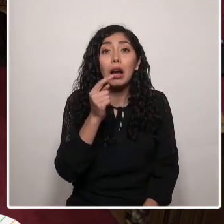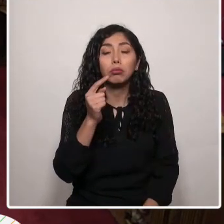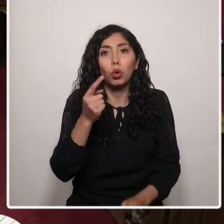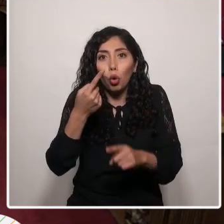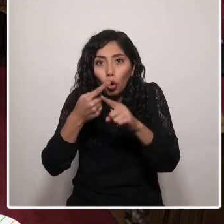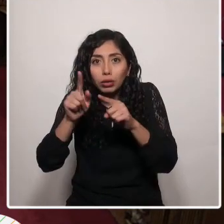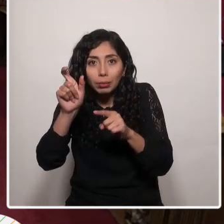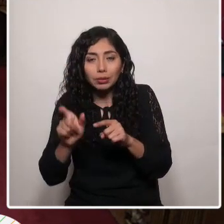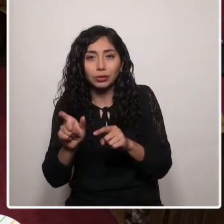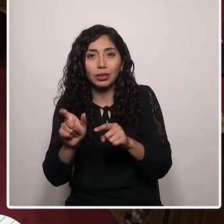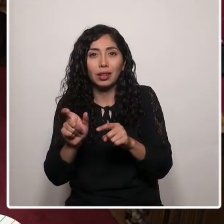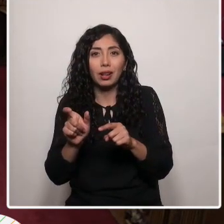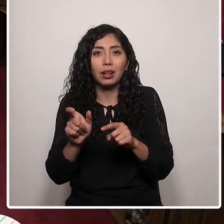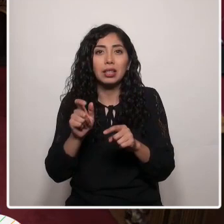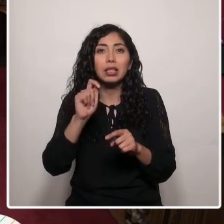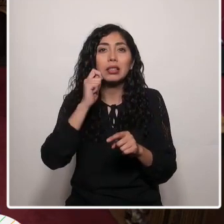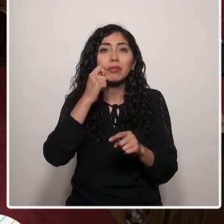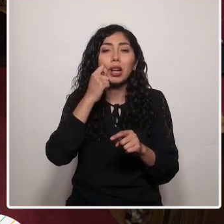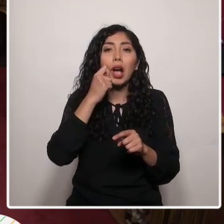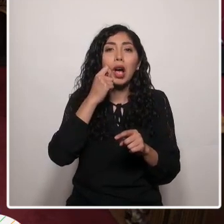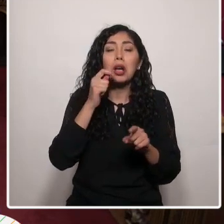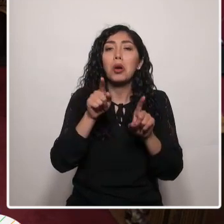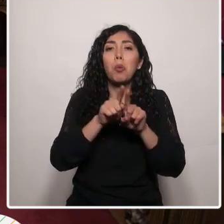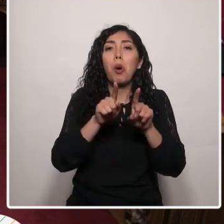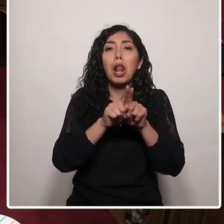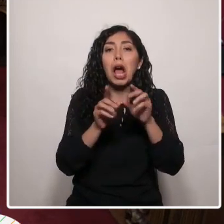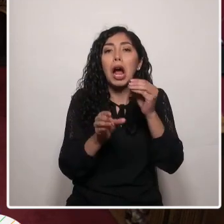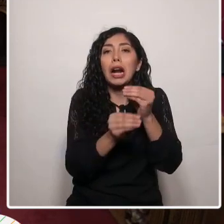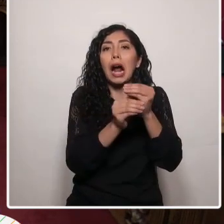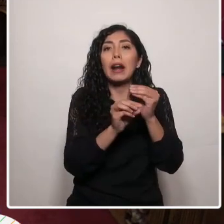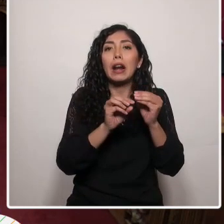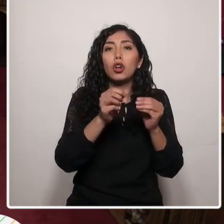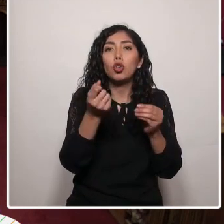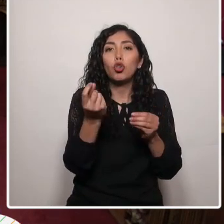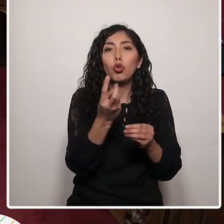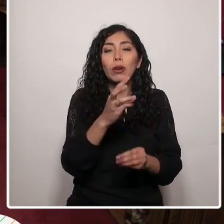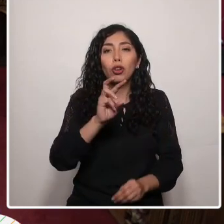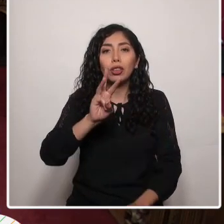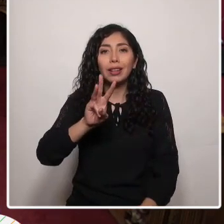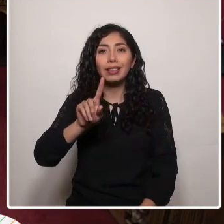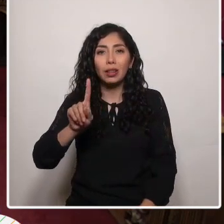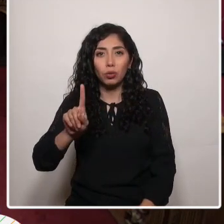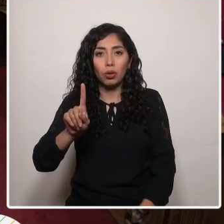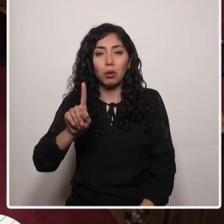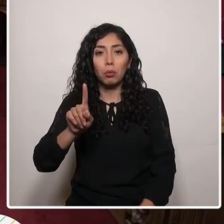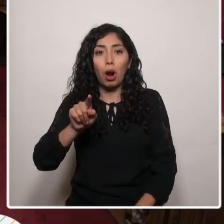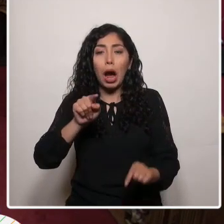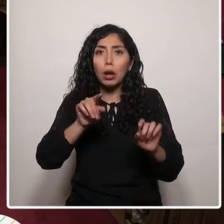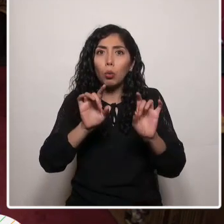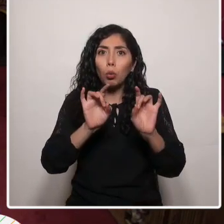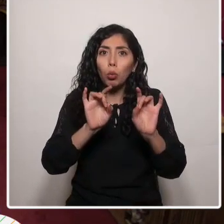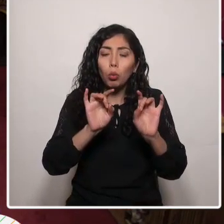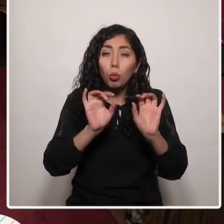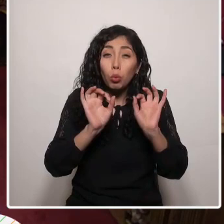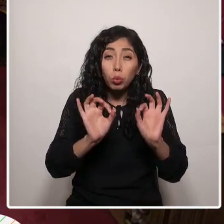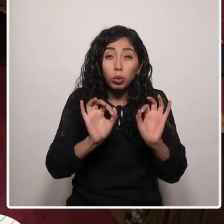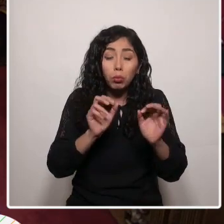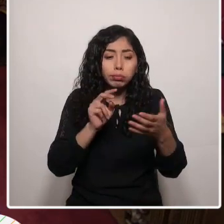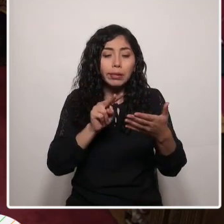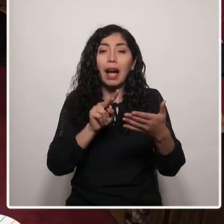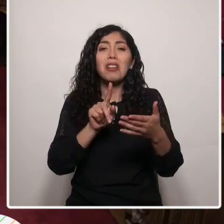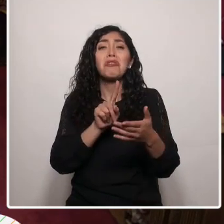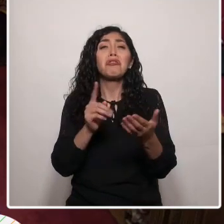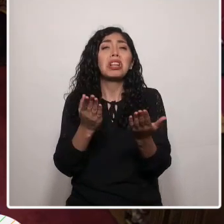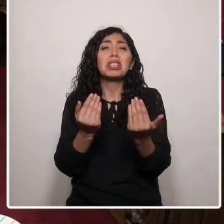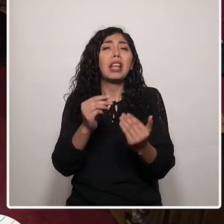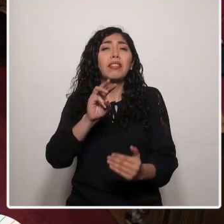que llenáramos el número 31. Y justamente ahí se le advirtió de que no era necesario los